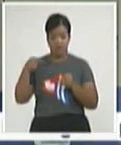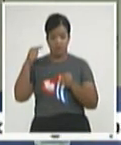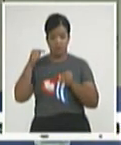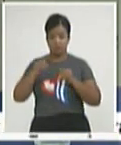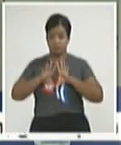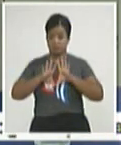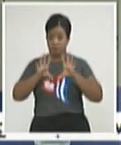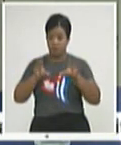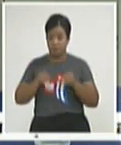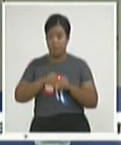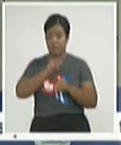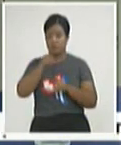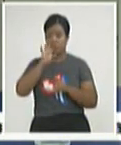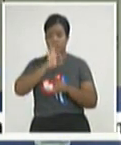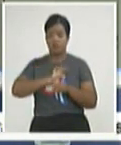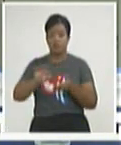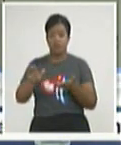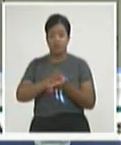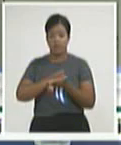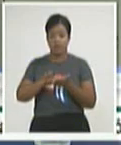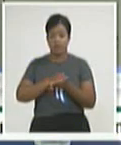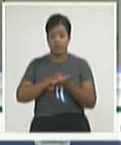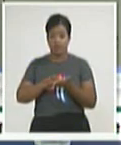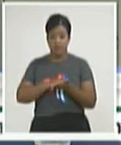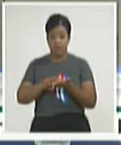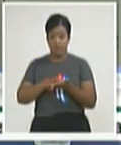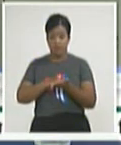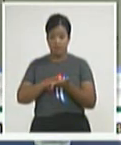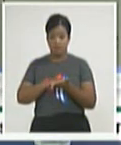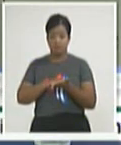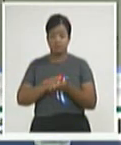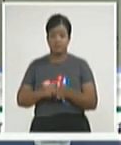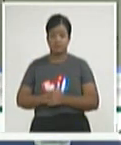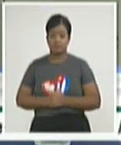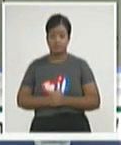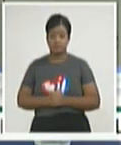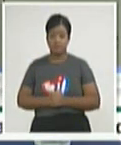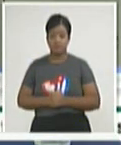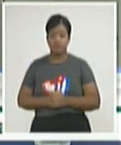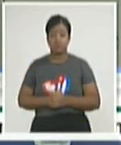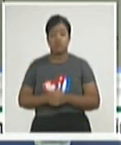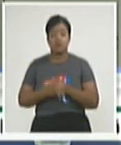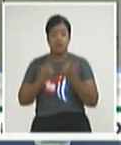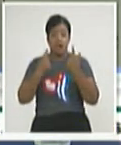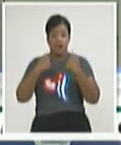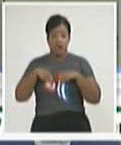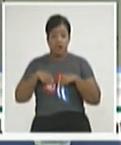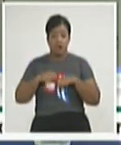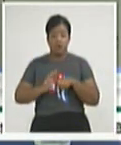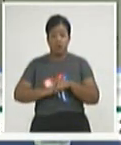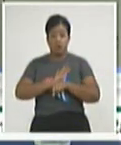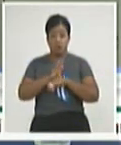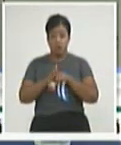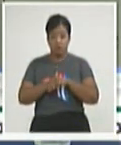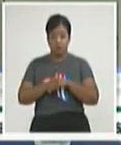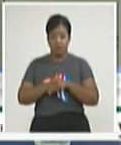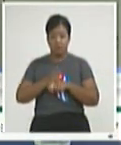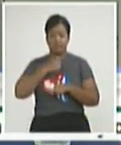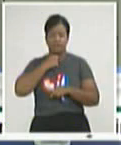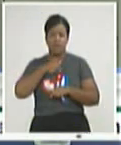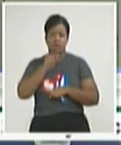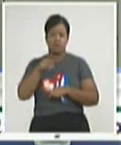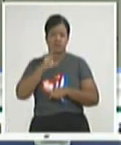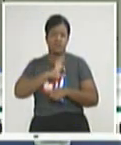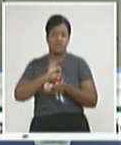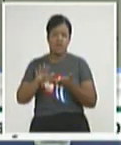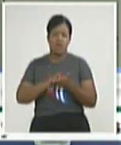totalmente asintomáticos. Si no fuera, un día me dijeron, bueno, y si están asintomáticos, ¿por qué lo estudian? No, porque no todo lo que se